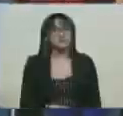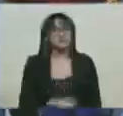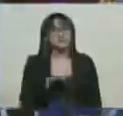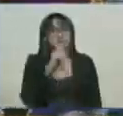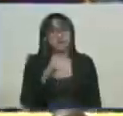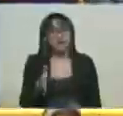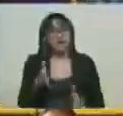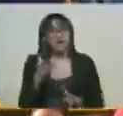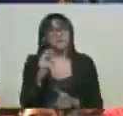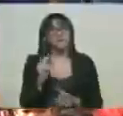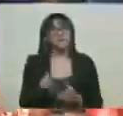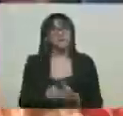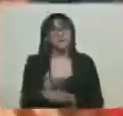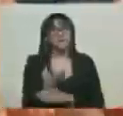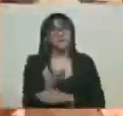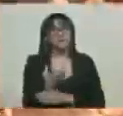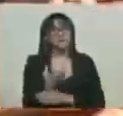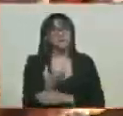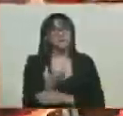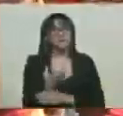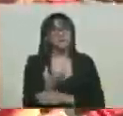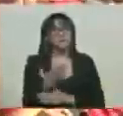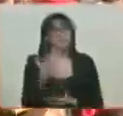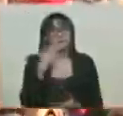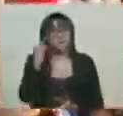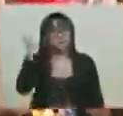¿Quién gana el 20 de mayo?